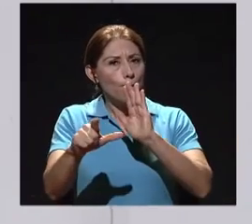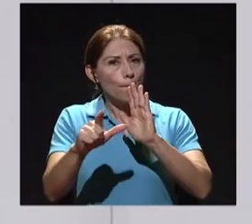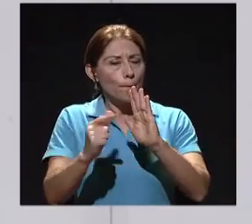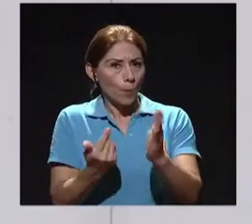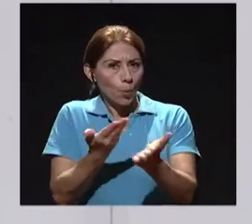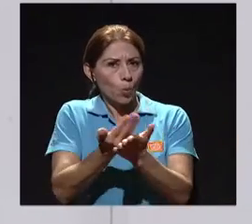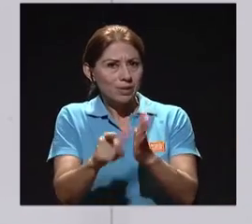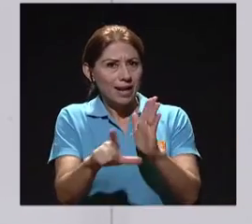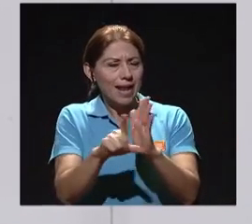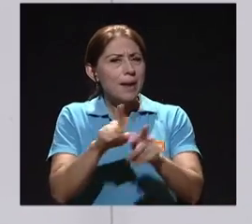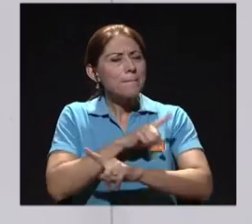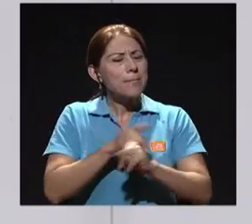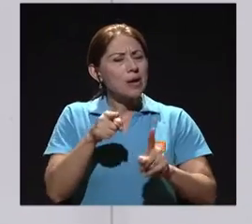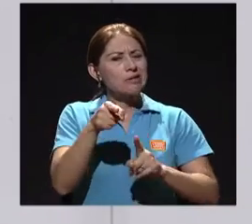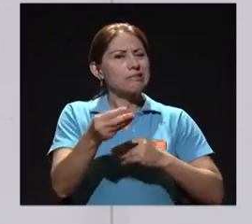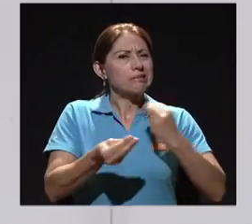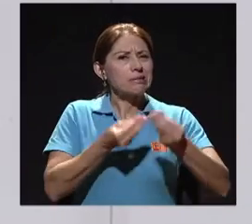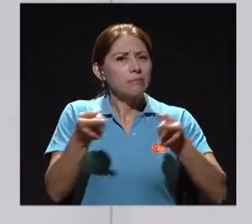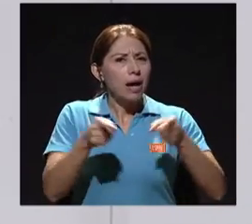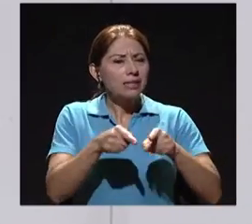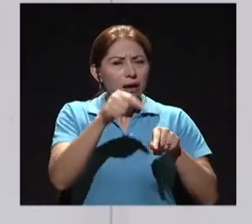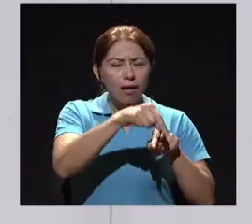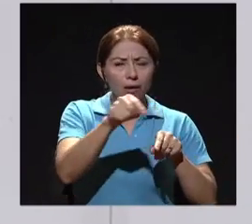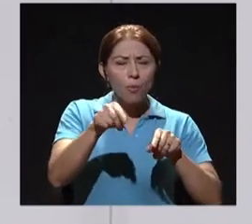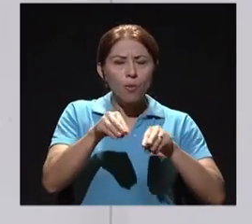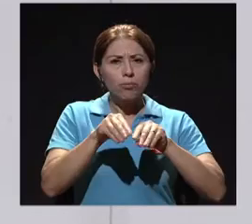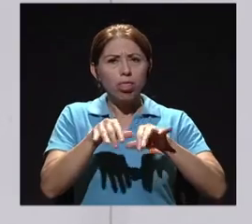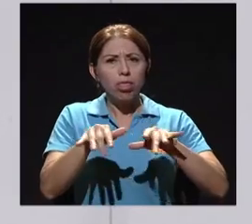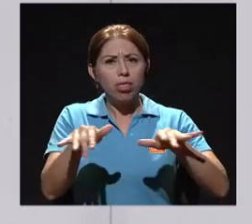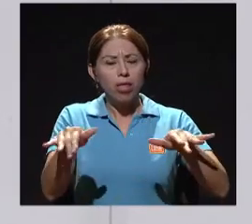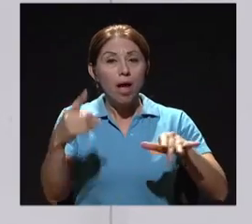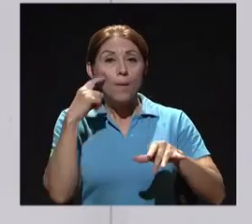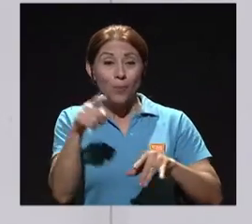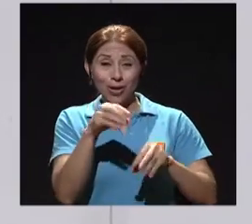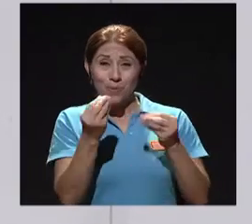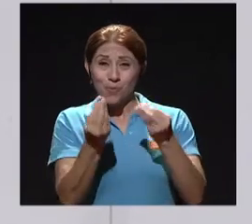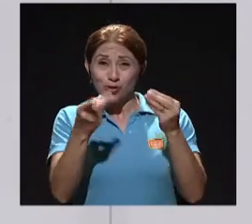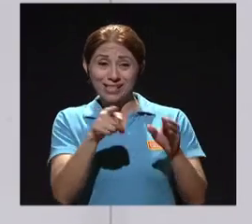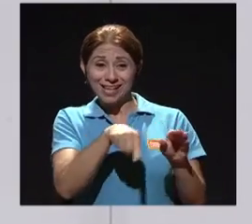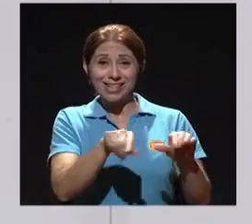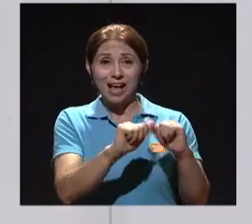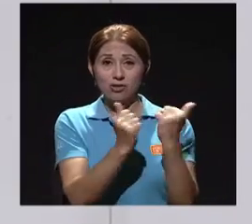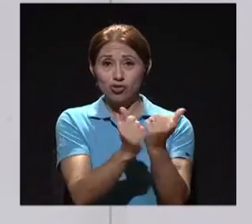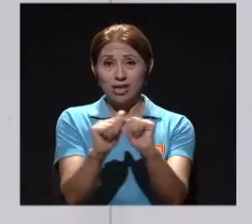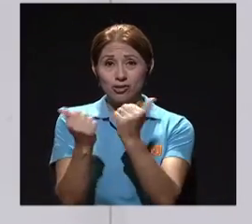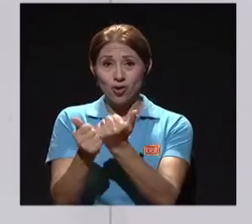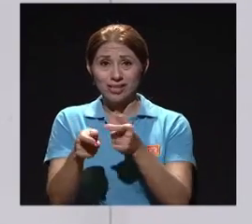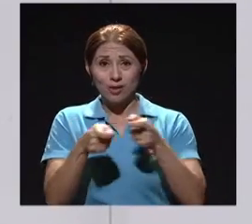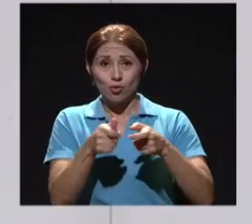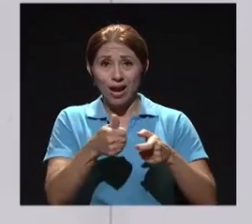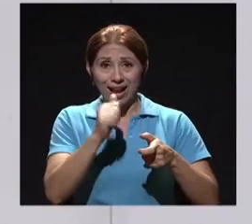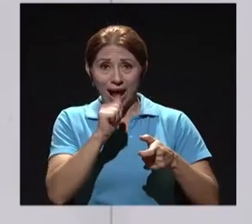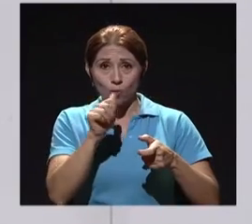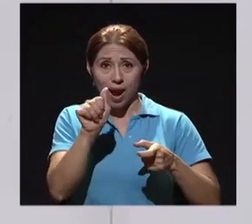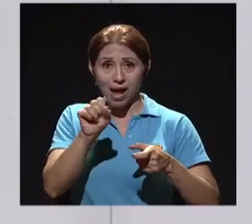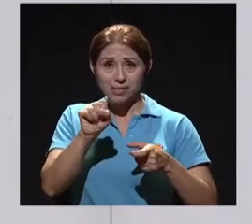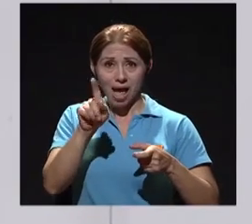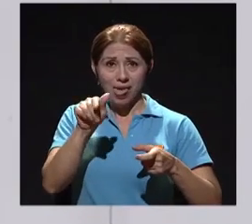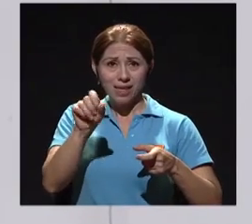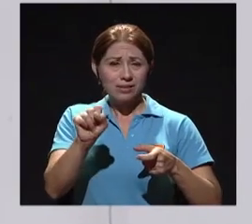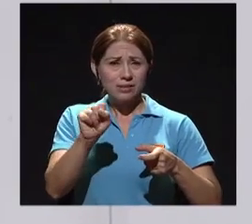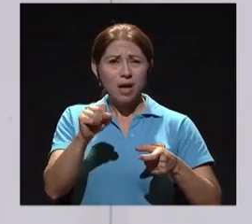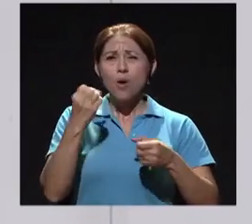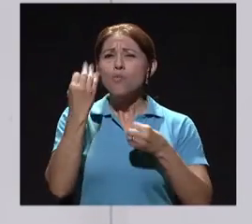lo que tenemos es que hay una inspección porque muchas de éstas han estado por muchos años en la dirección de las mismas